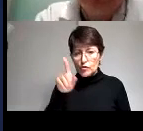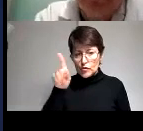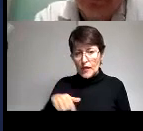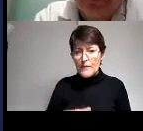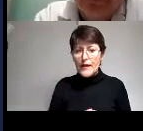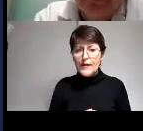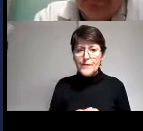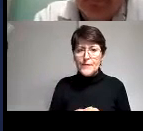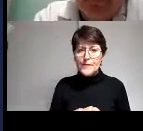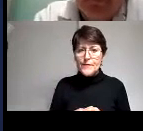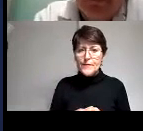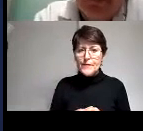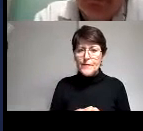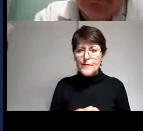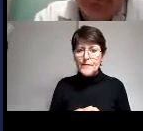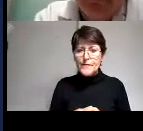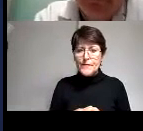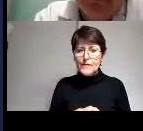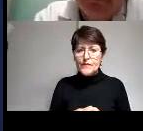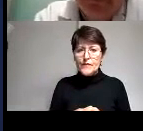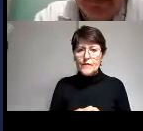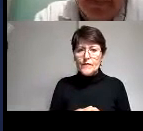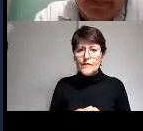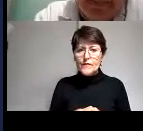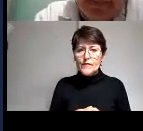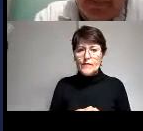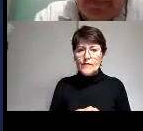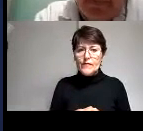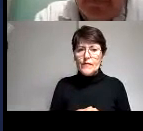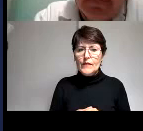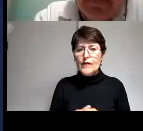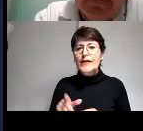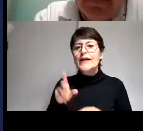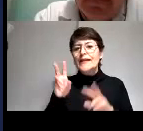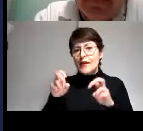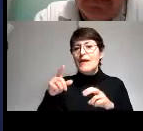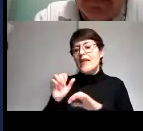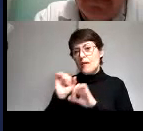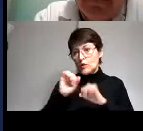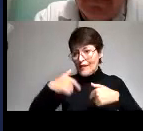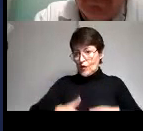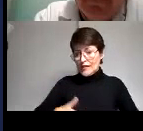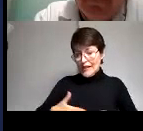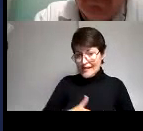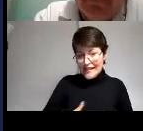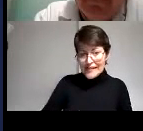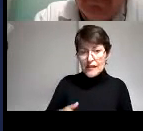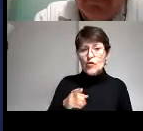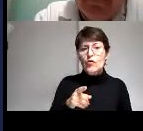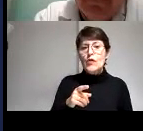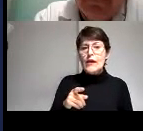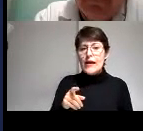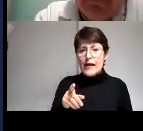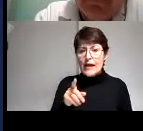acabamos de lanzar, además con estos 3 productos más destinados a la protección interior. Este tiene un precio de